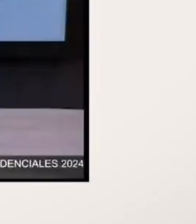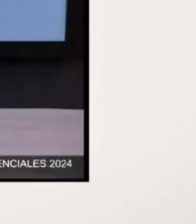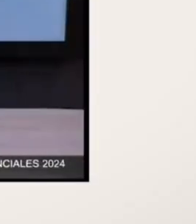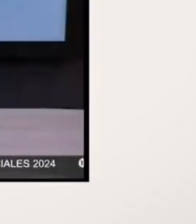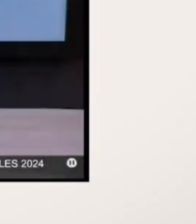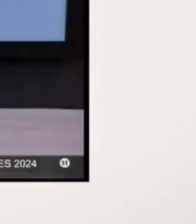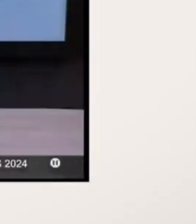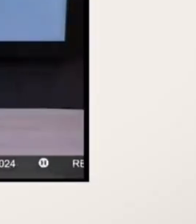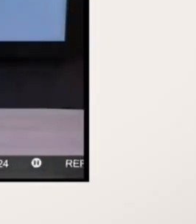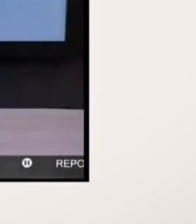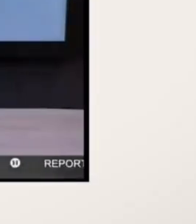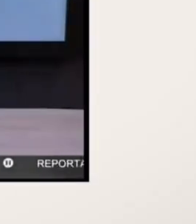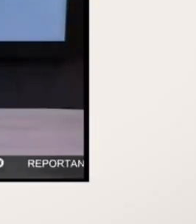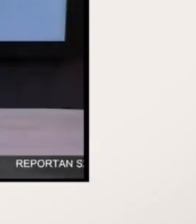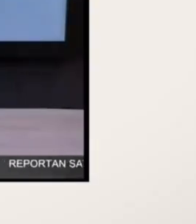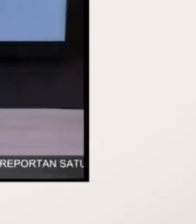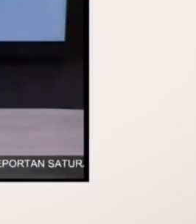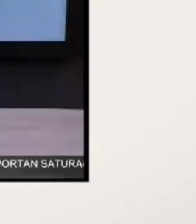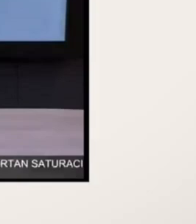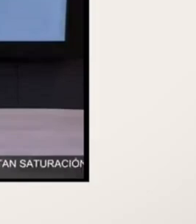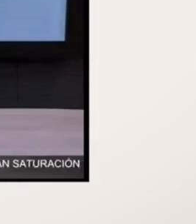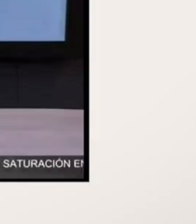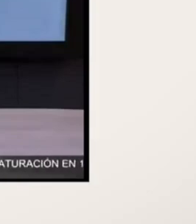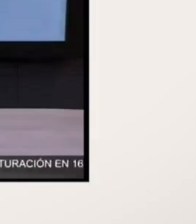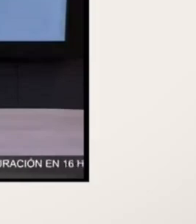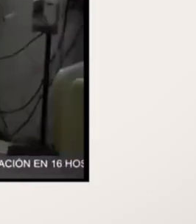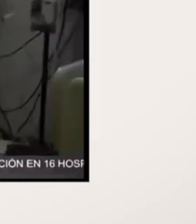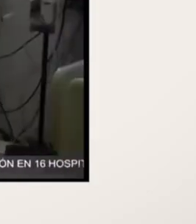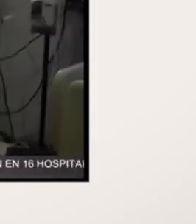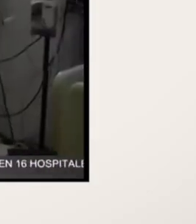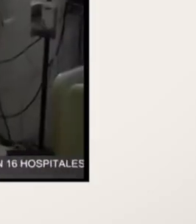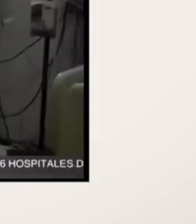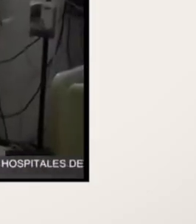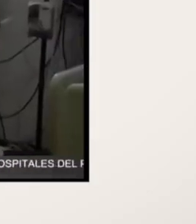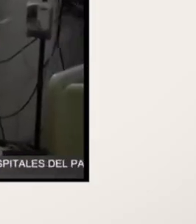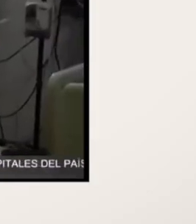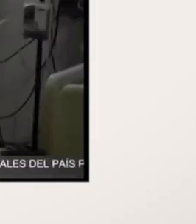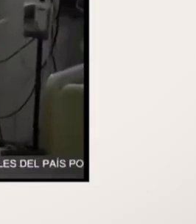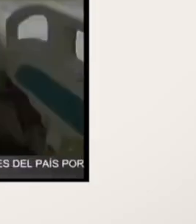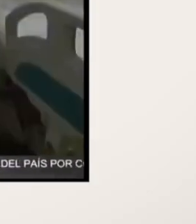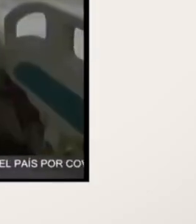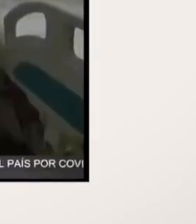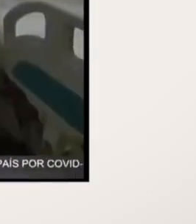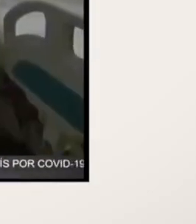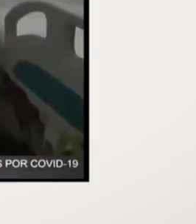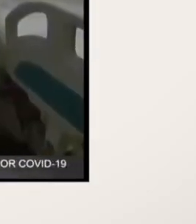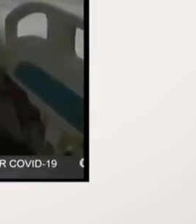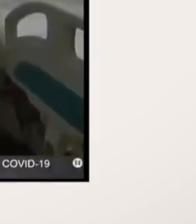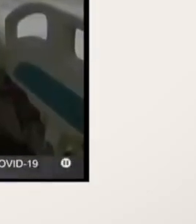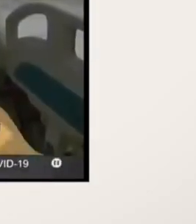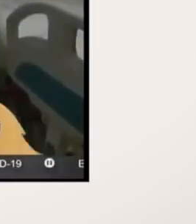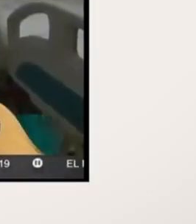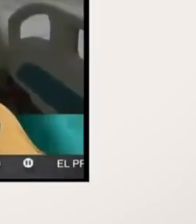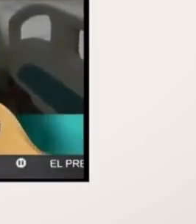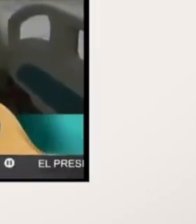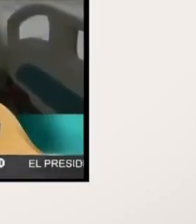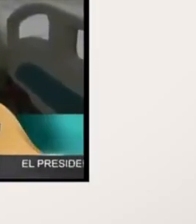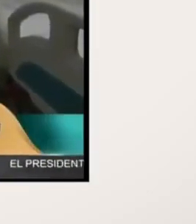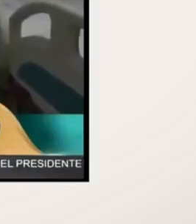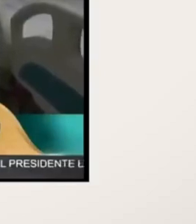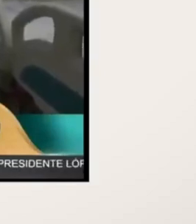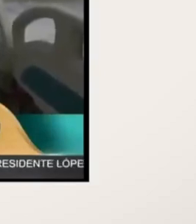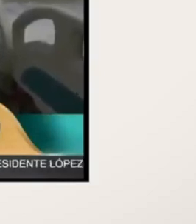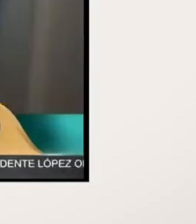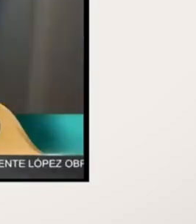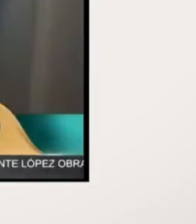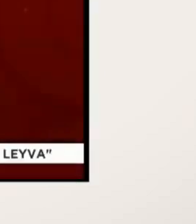hay preocupación en el sector salud, pues se registran 16 hospitales llenos por COVID-19 en